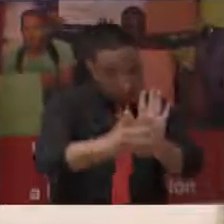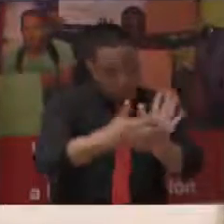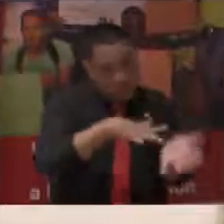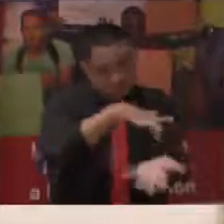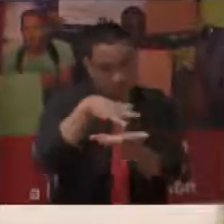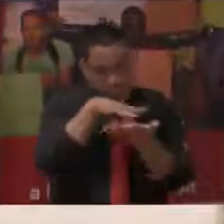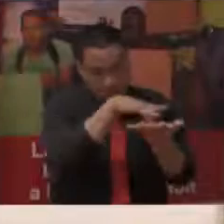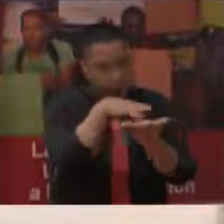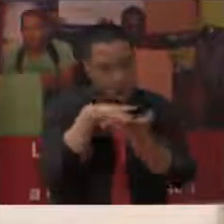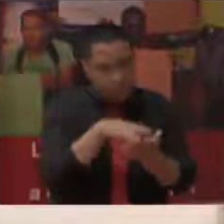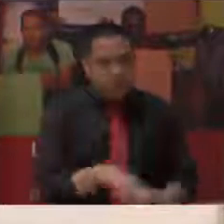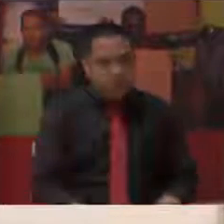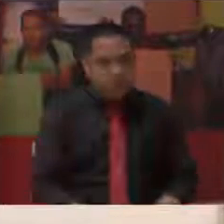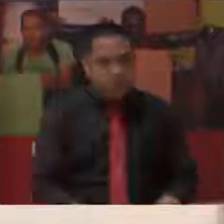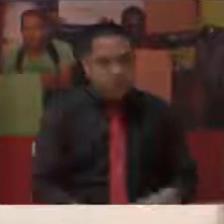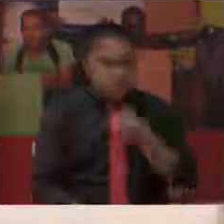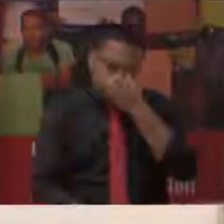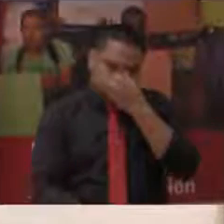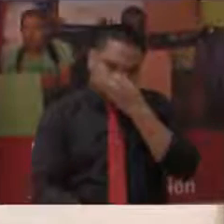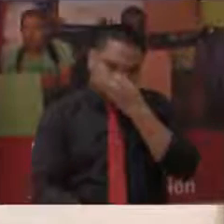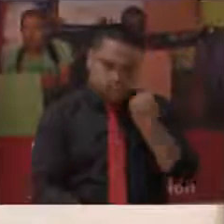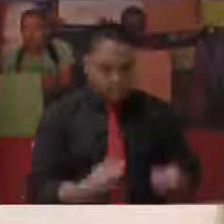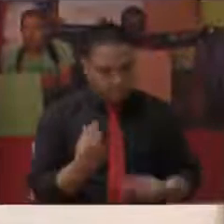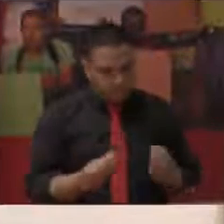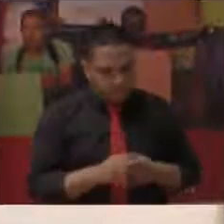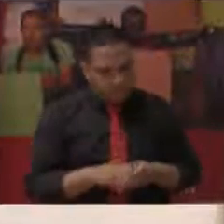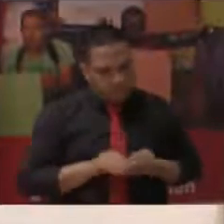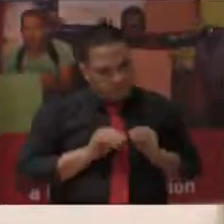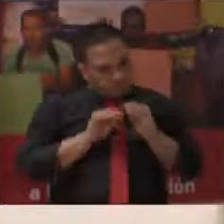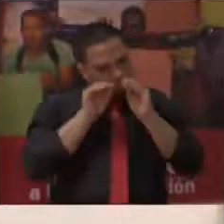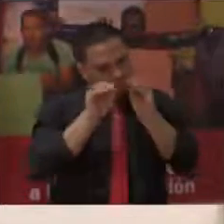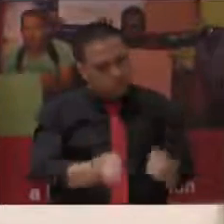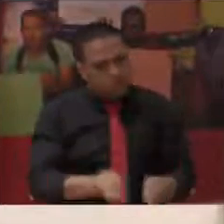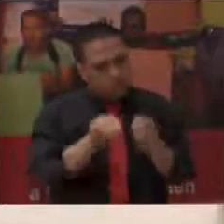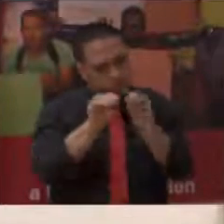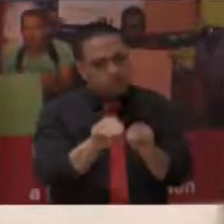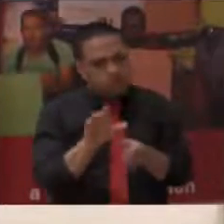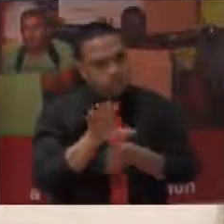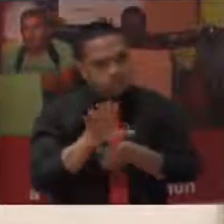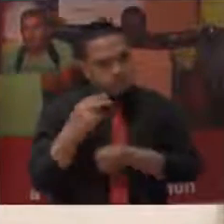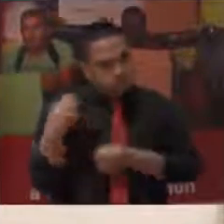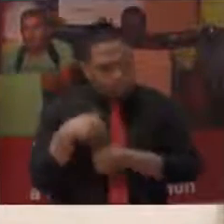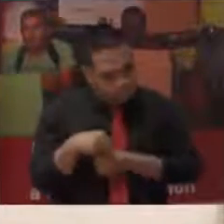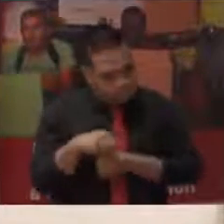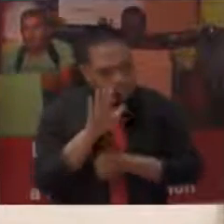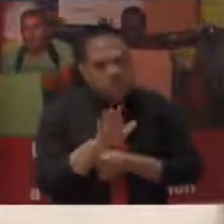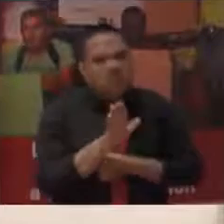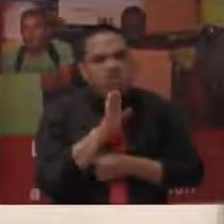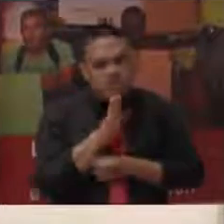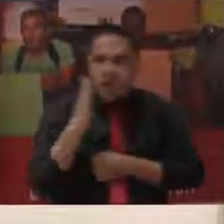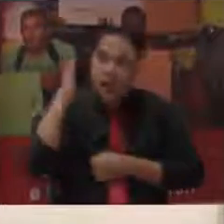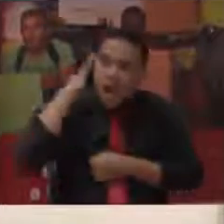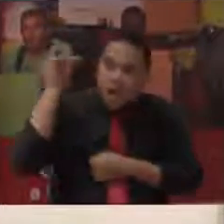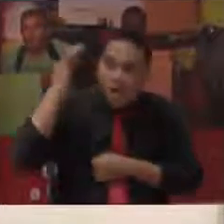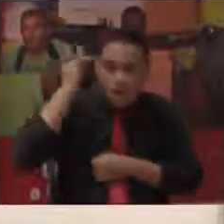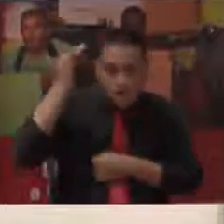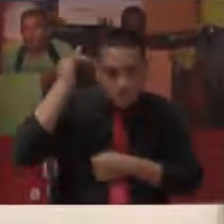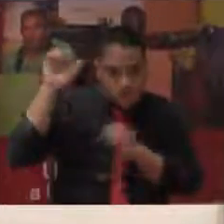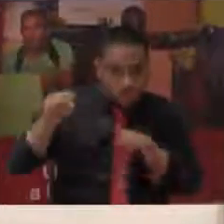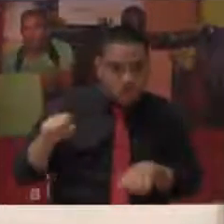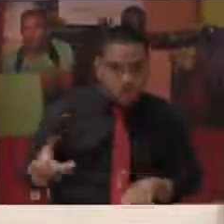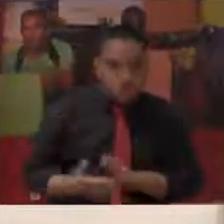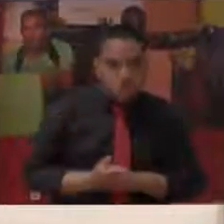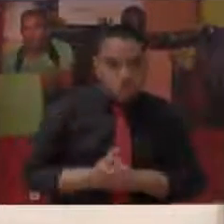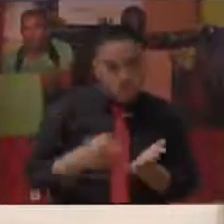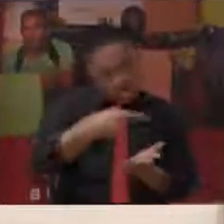participativo, definimos unas líneas de formación ciudadana, traemos a la academia. Cada una de estas líneas de